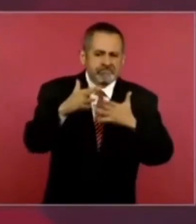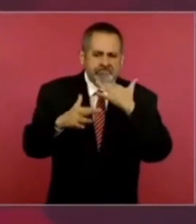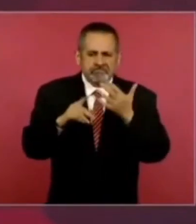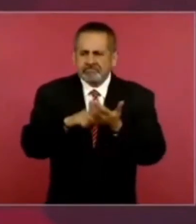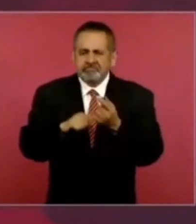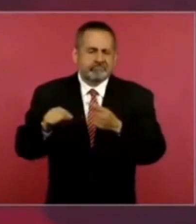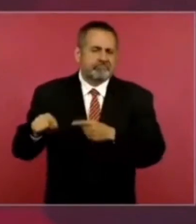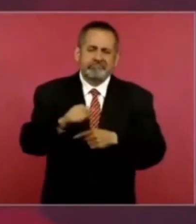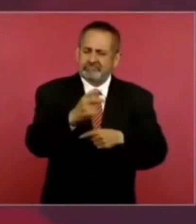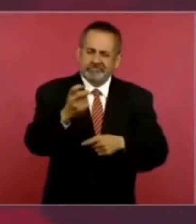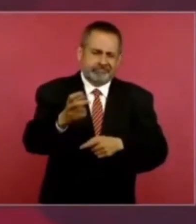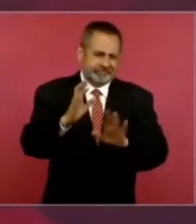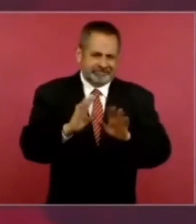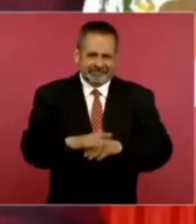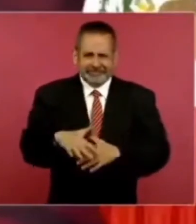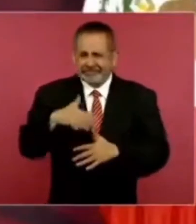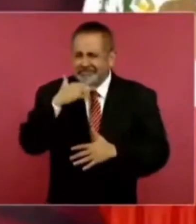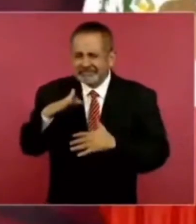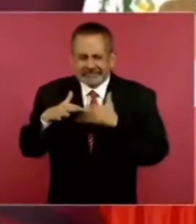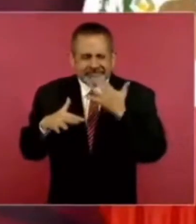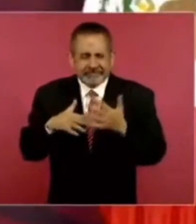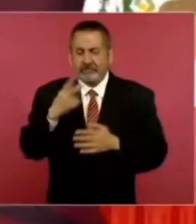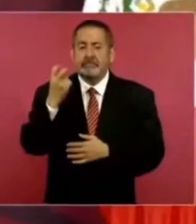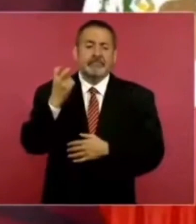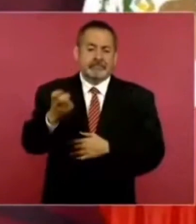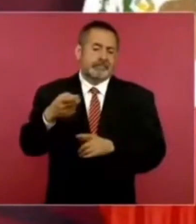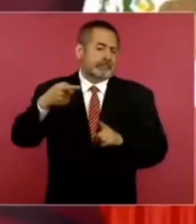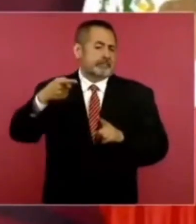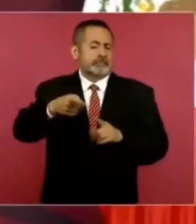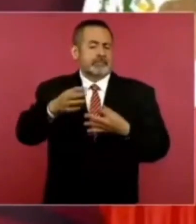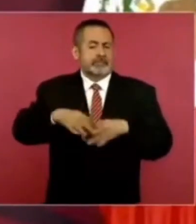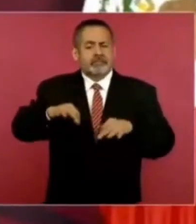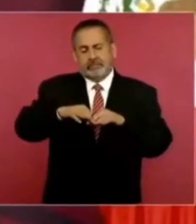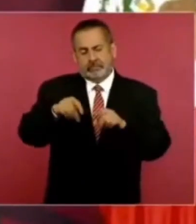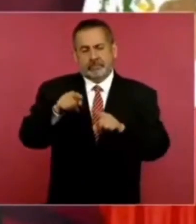La corrupción es la causa principal